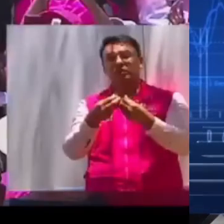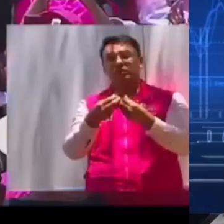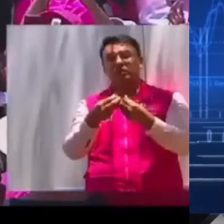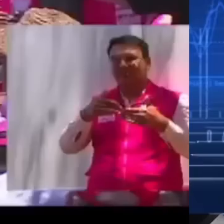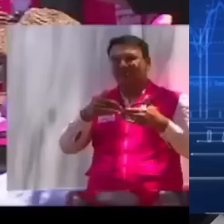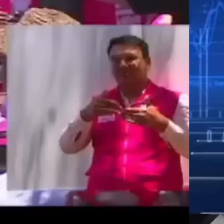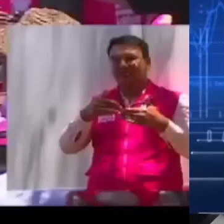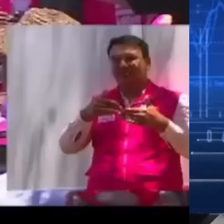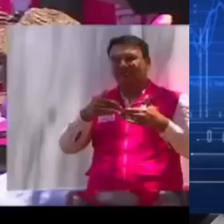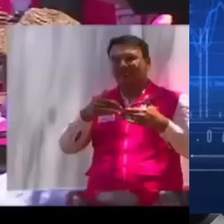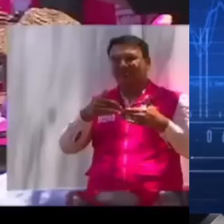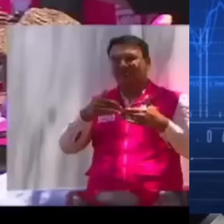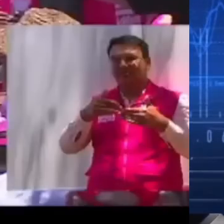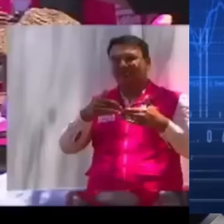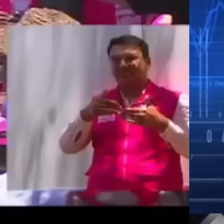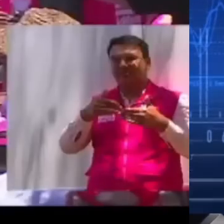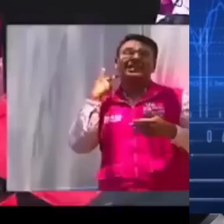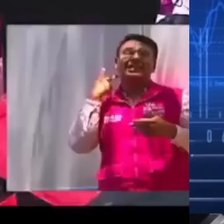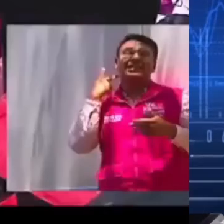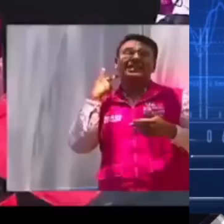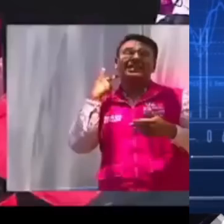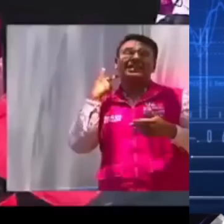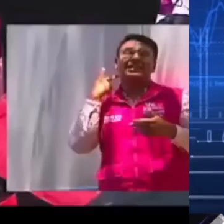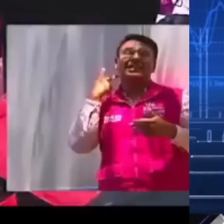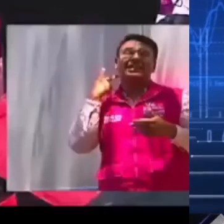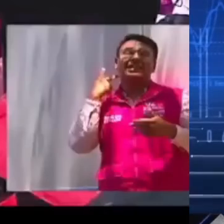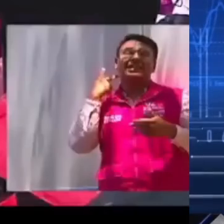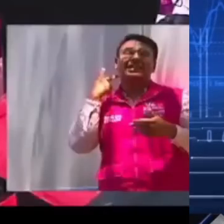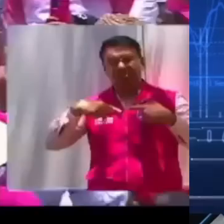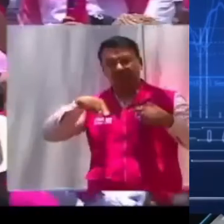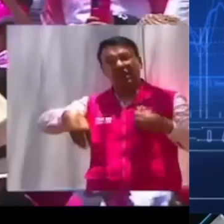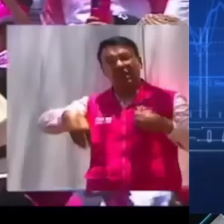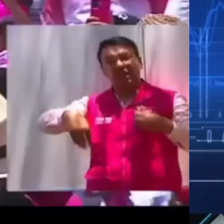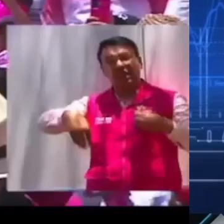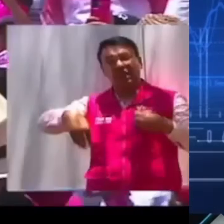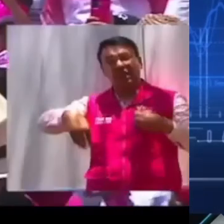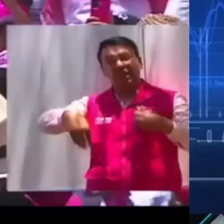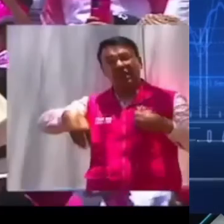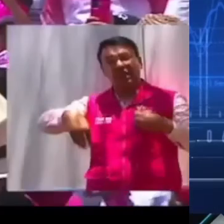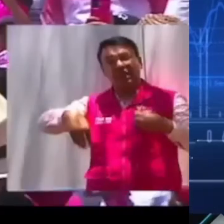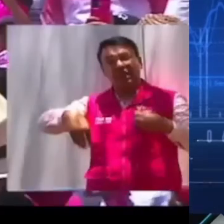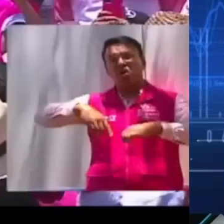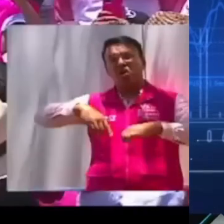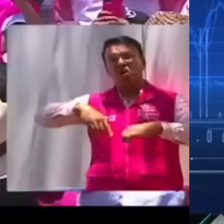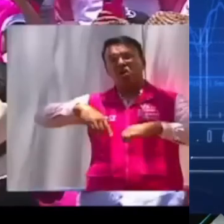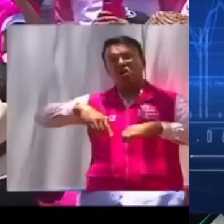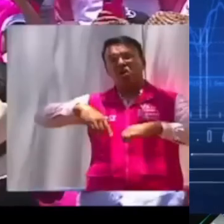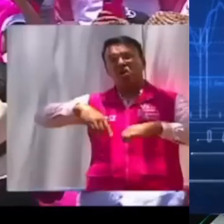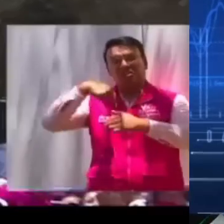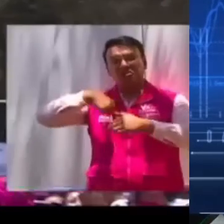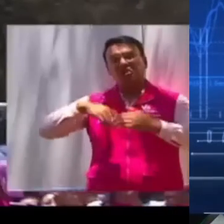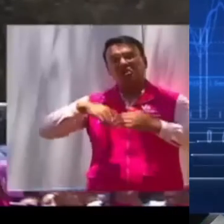he sido soy y seré ciudadana Mexiquense aquí nací aquí